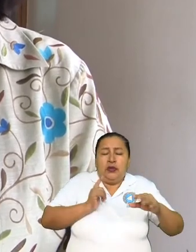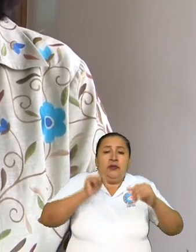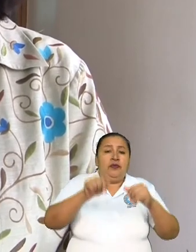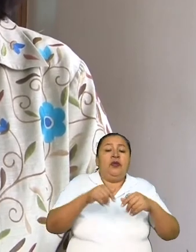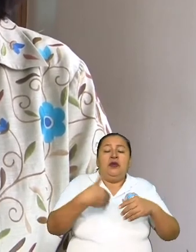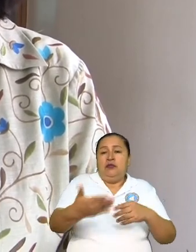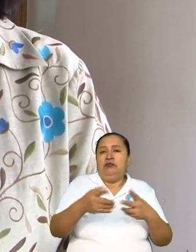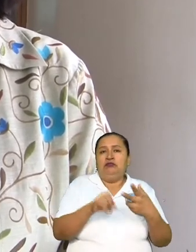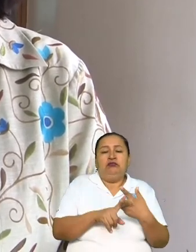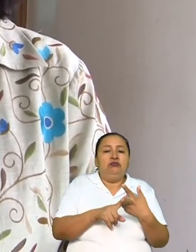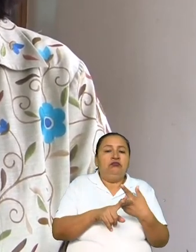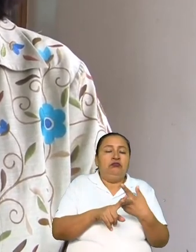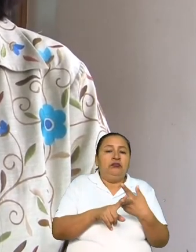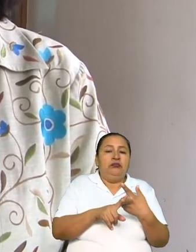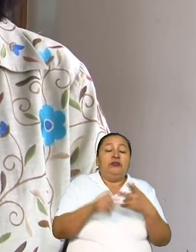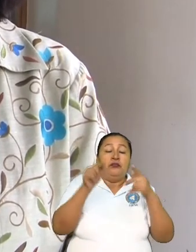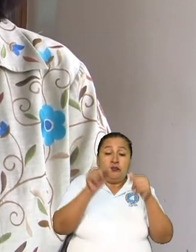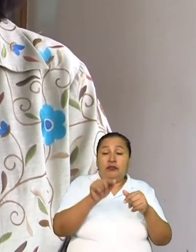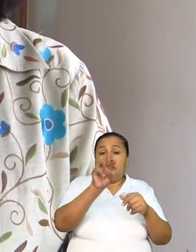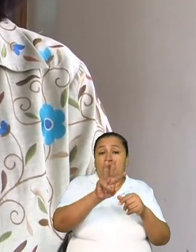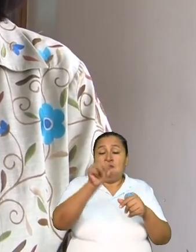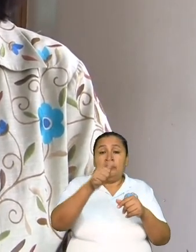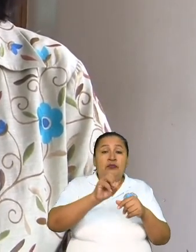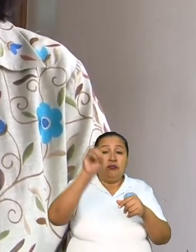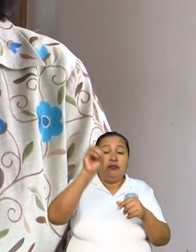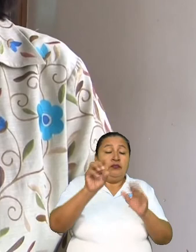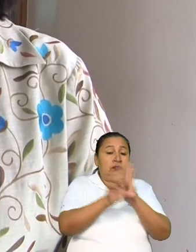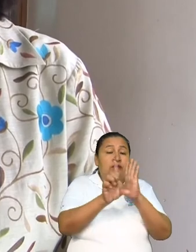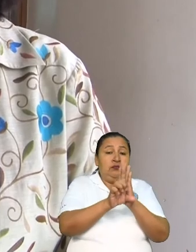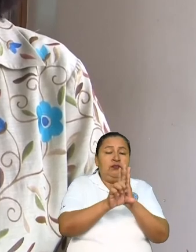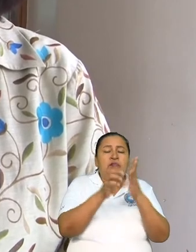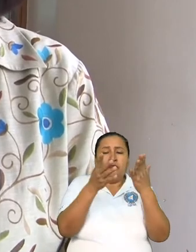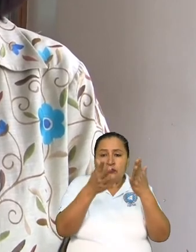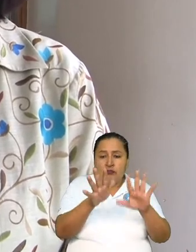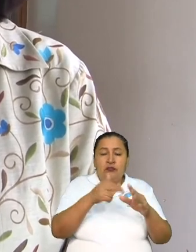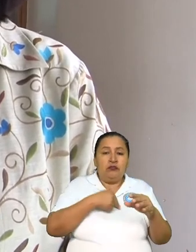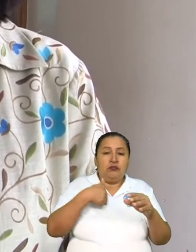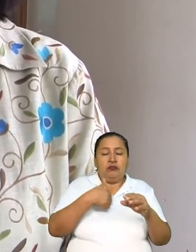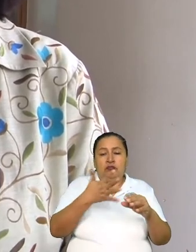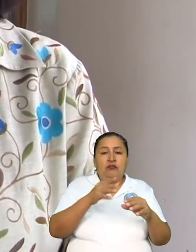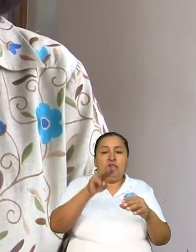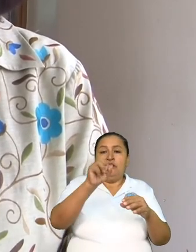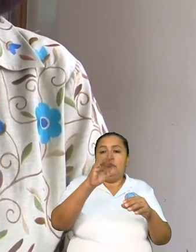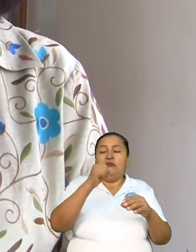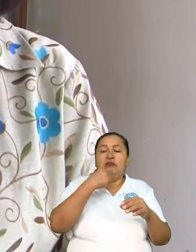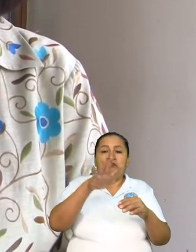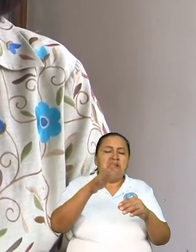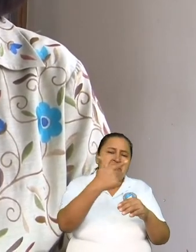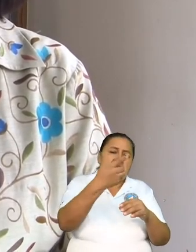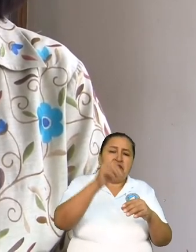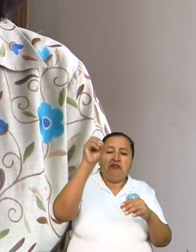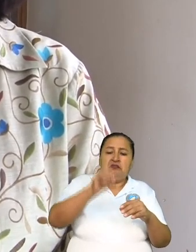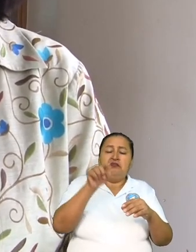Y de esas 360 leyes ya hemos realizado el marcaje de un